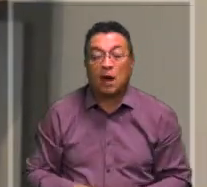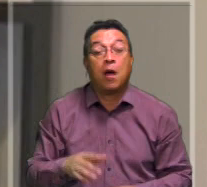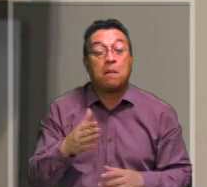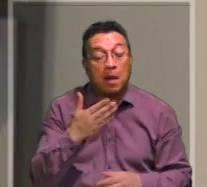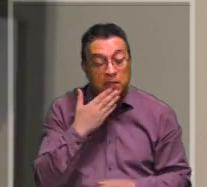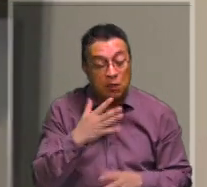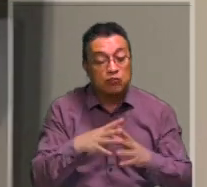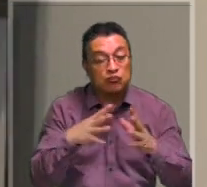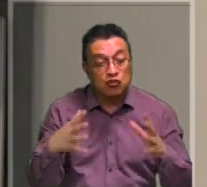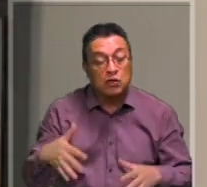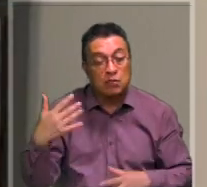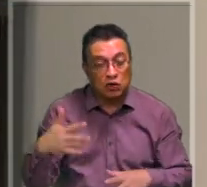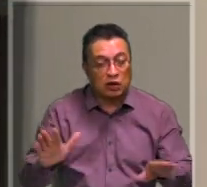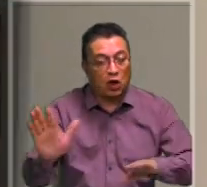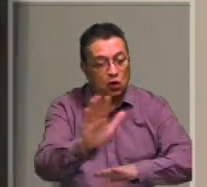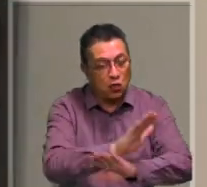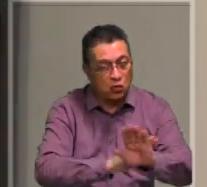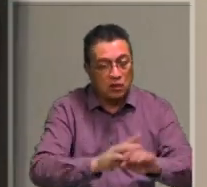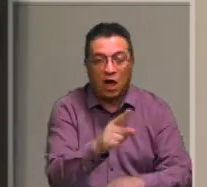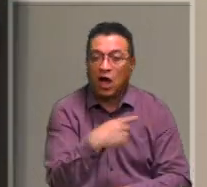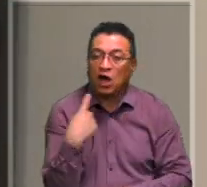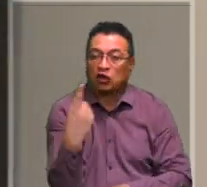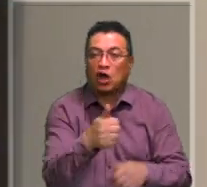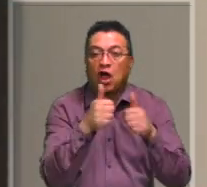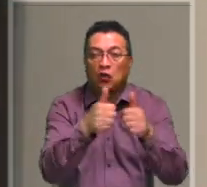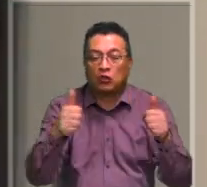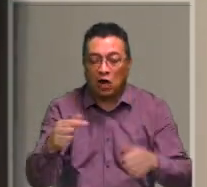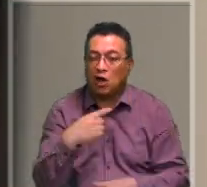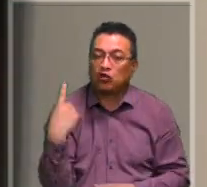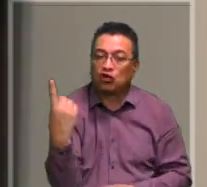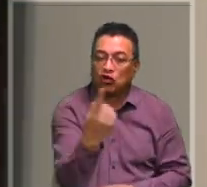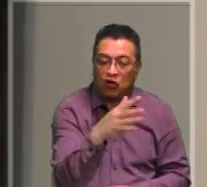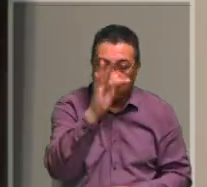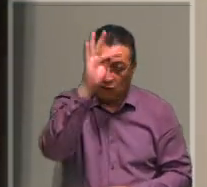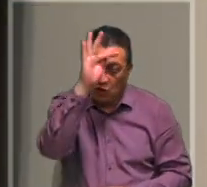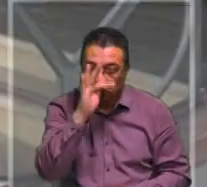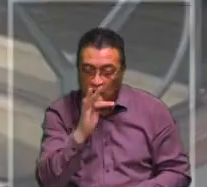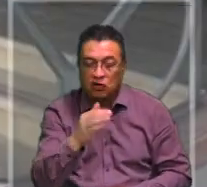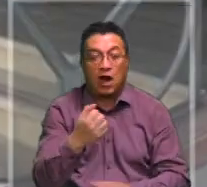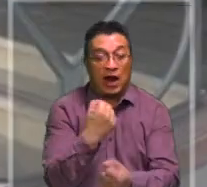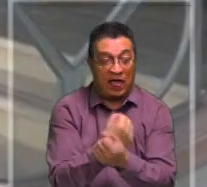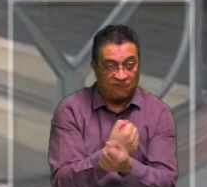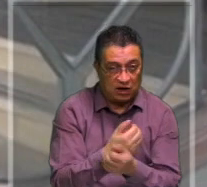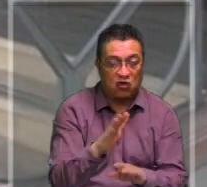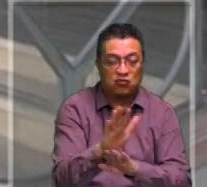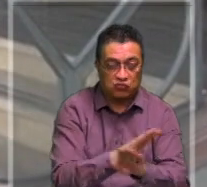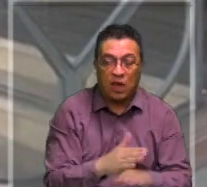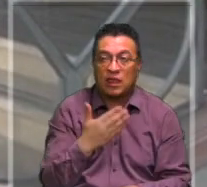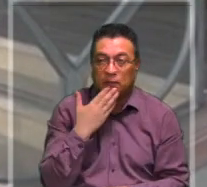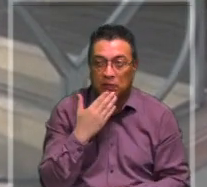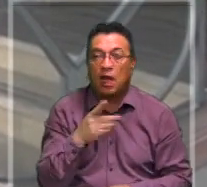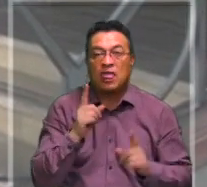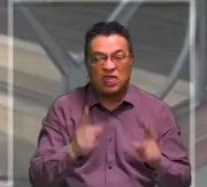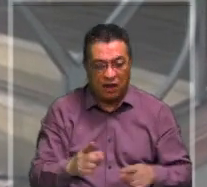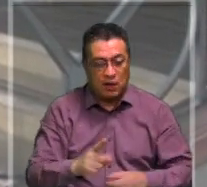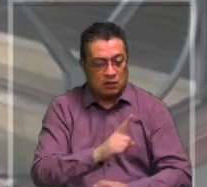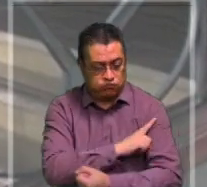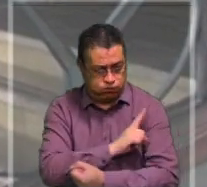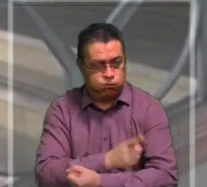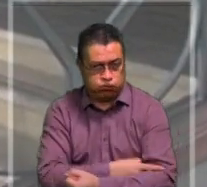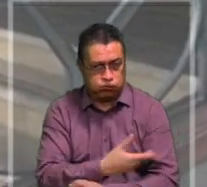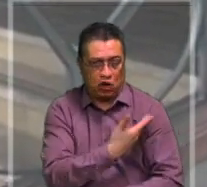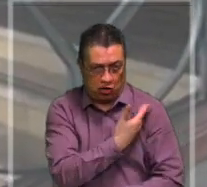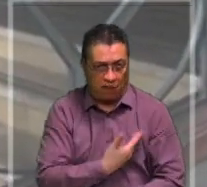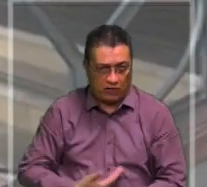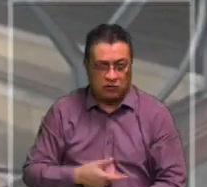proteger a todas las autoridades a todos los funcionarios a las policías también necesitamos real coraje de este gobierno para